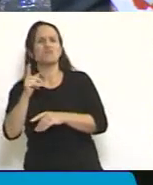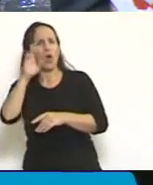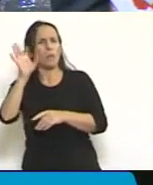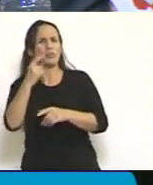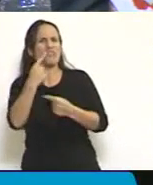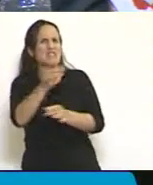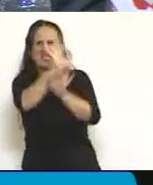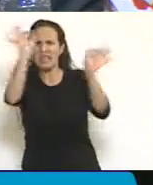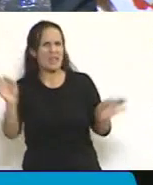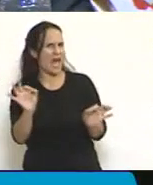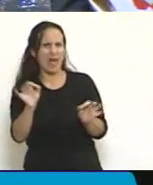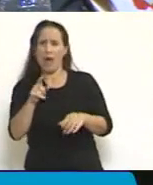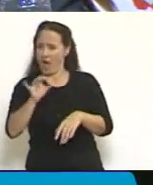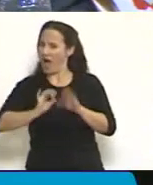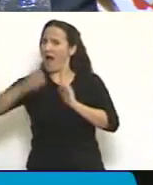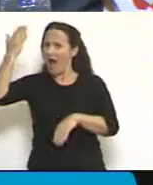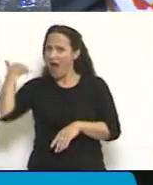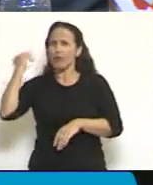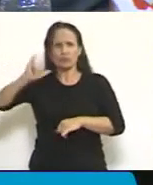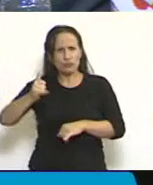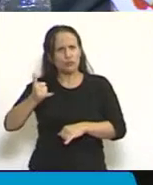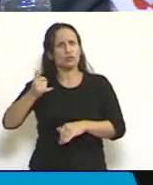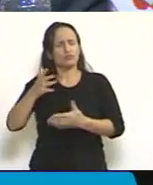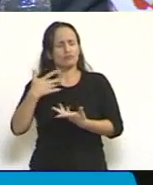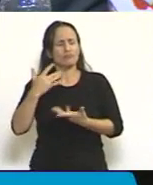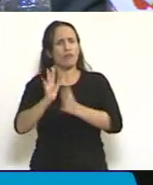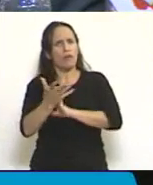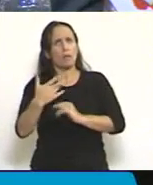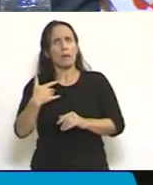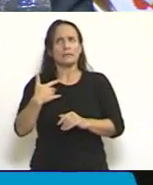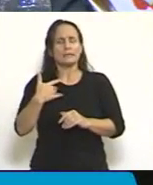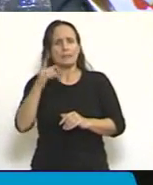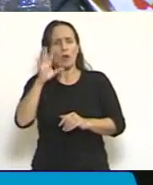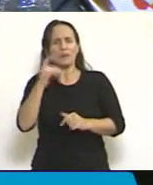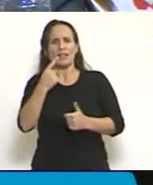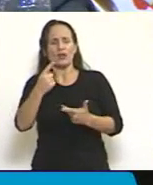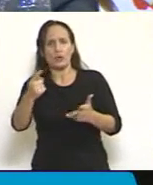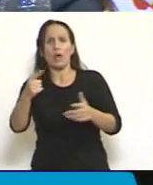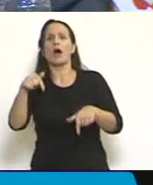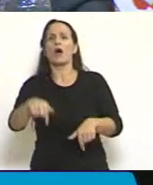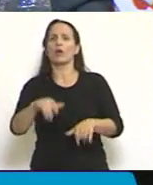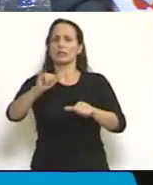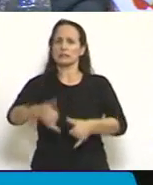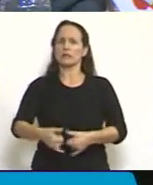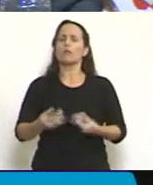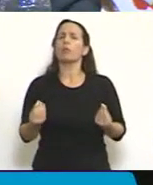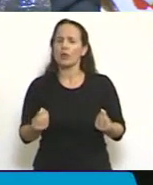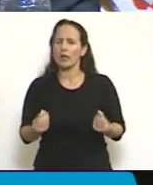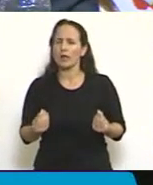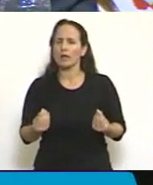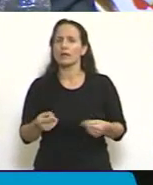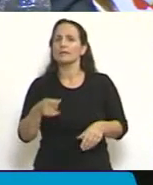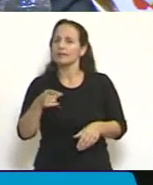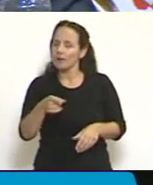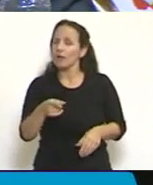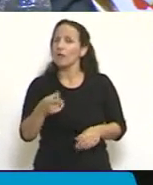viene absteniéndose de emitir opinión. Llamativamente, en el año 2011, la mayoría oficialista en